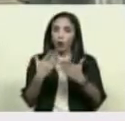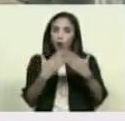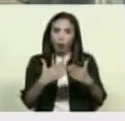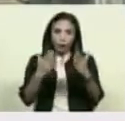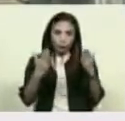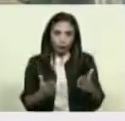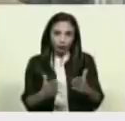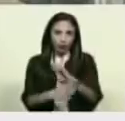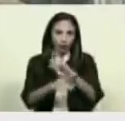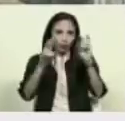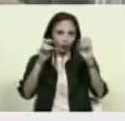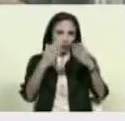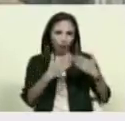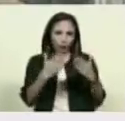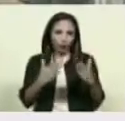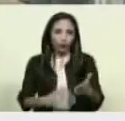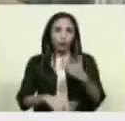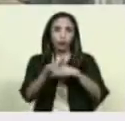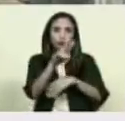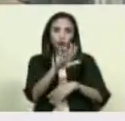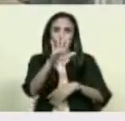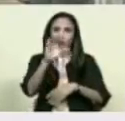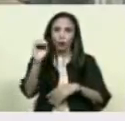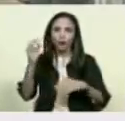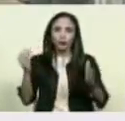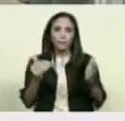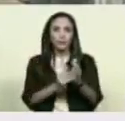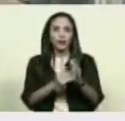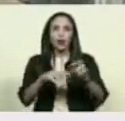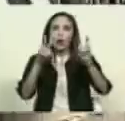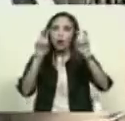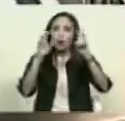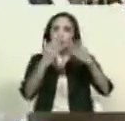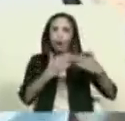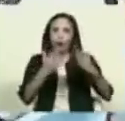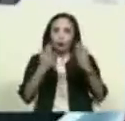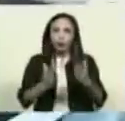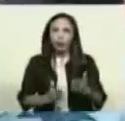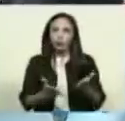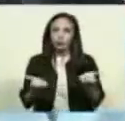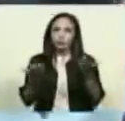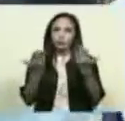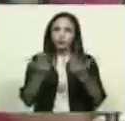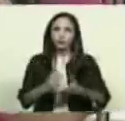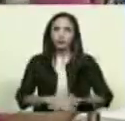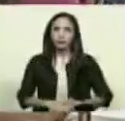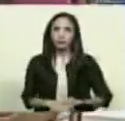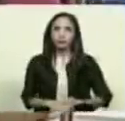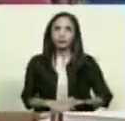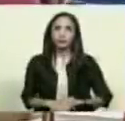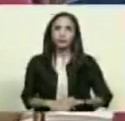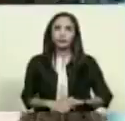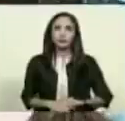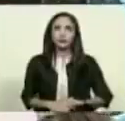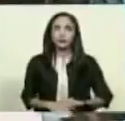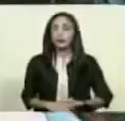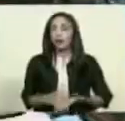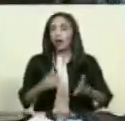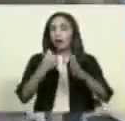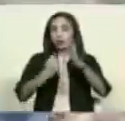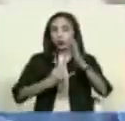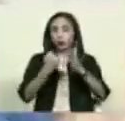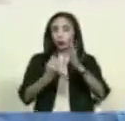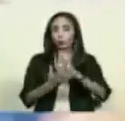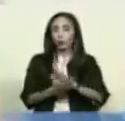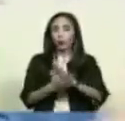INSE crecen hasta 250.000 nuevos aprendices. Y el INSE se convierte en el eje